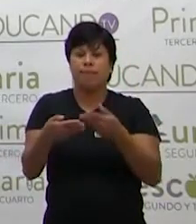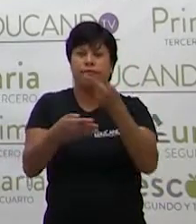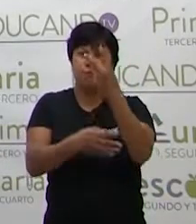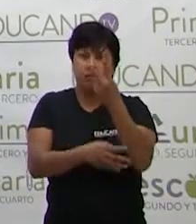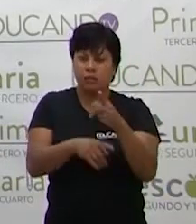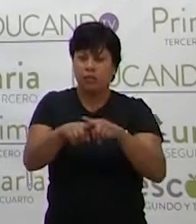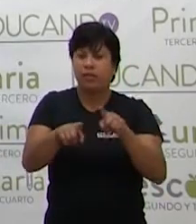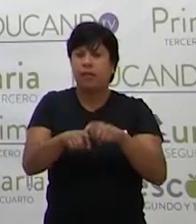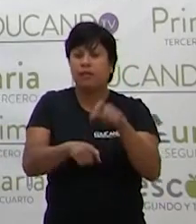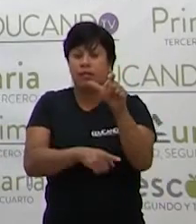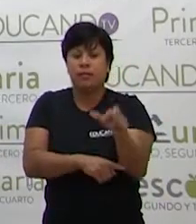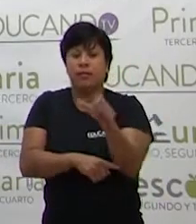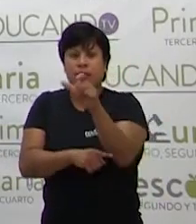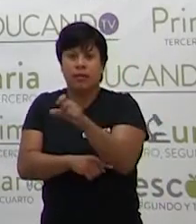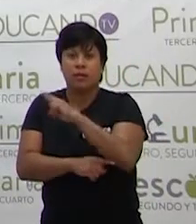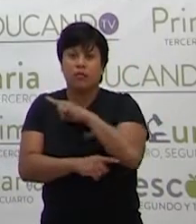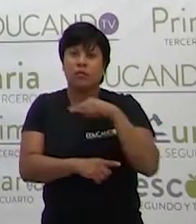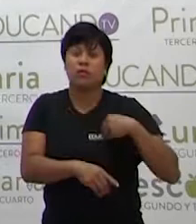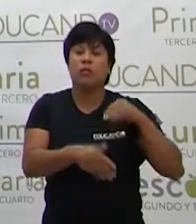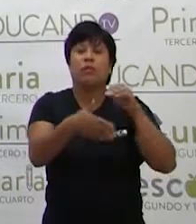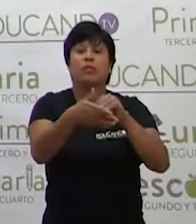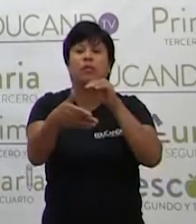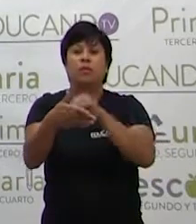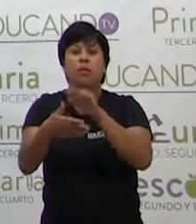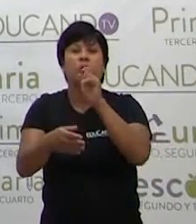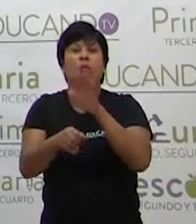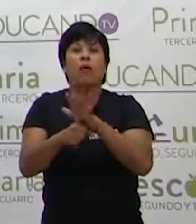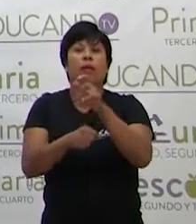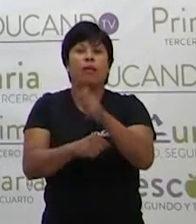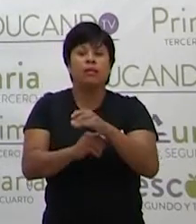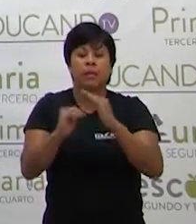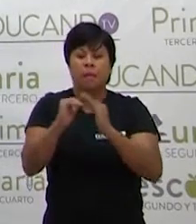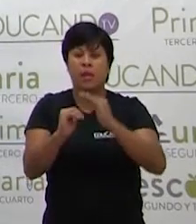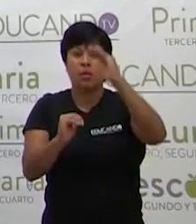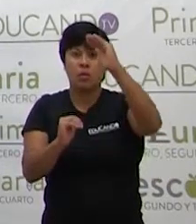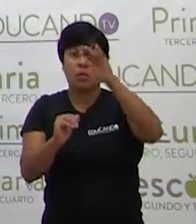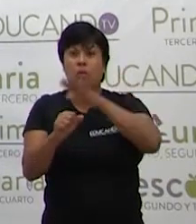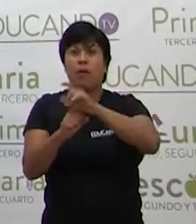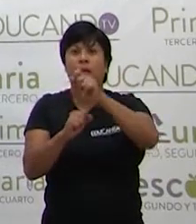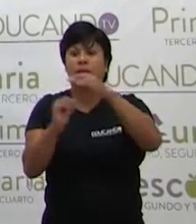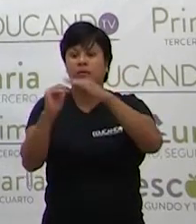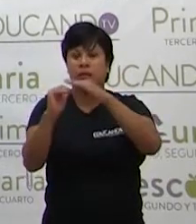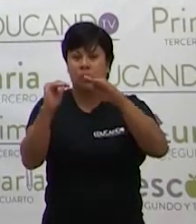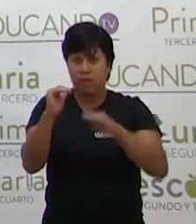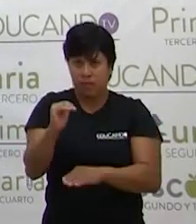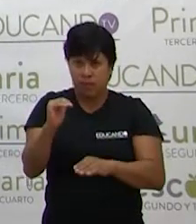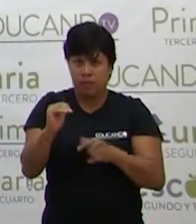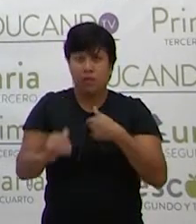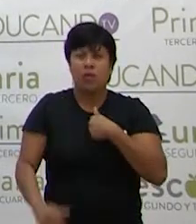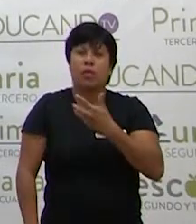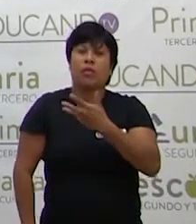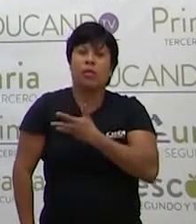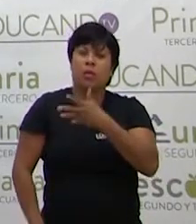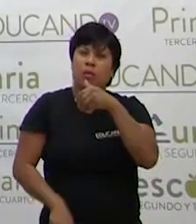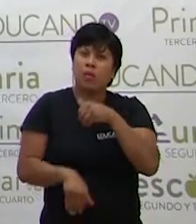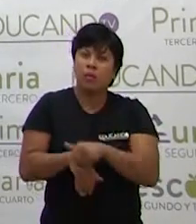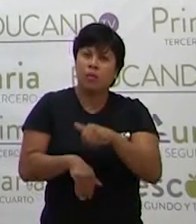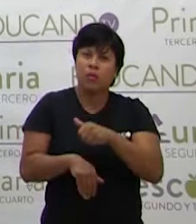dos cantidades que te voy a poner cuál es mayor y cuál es menor? Tengo el número